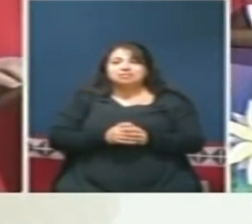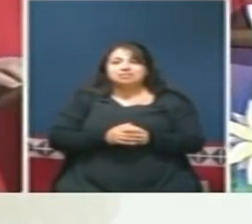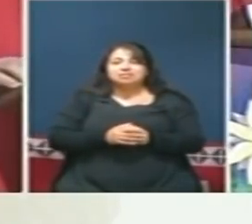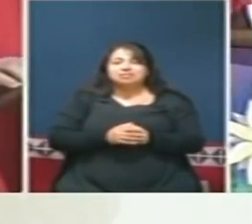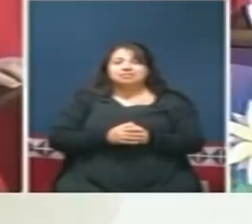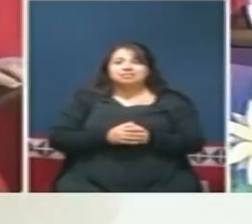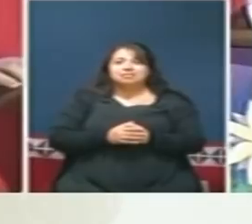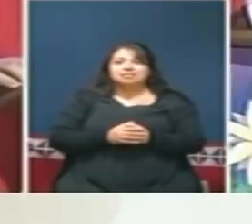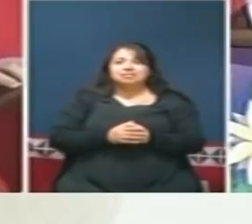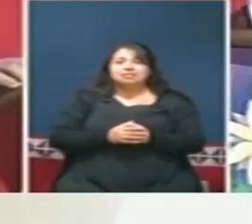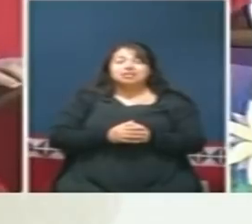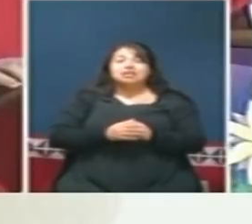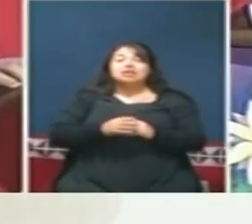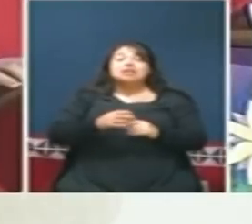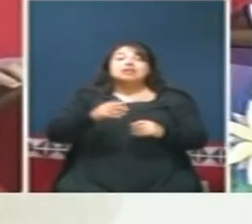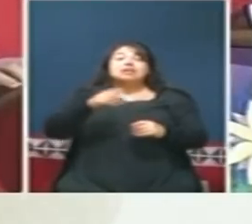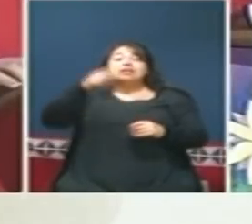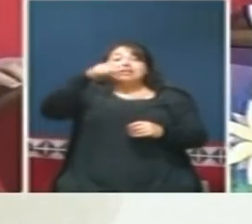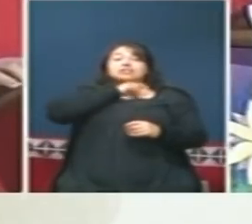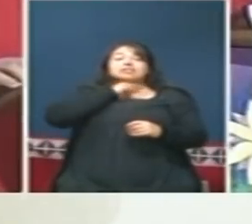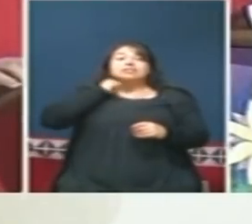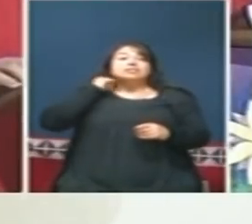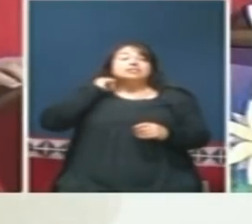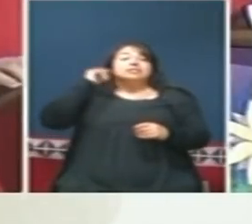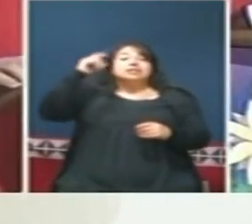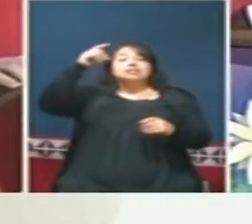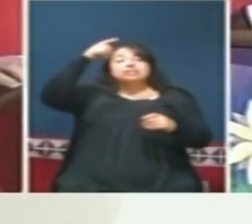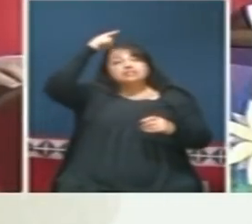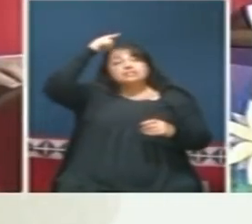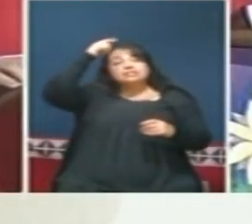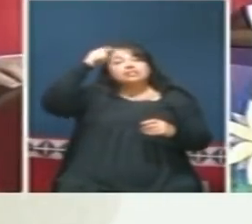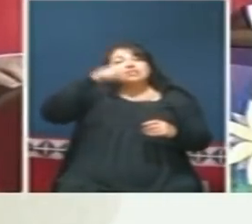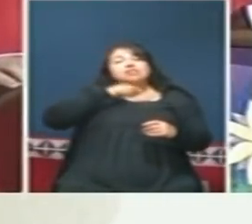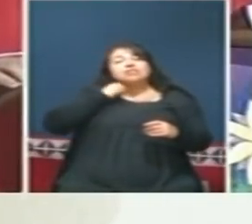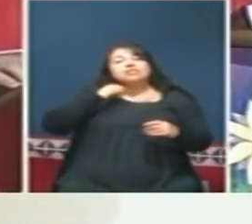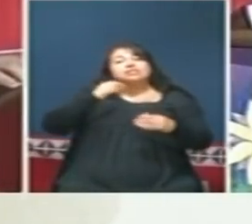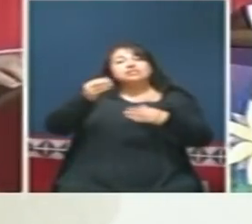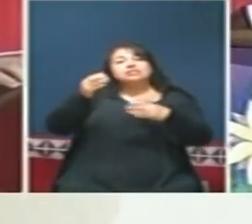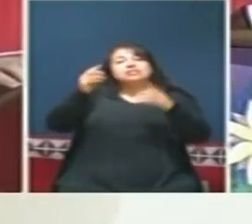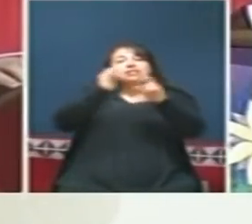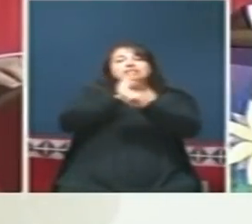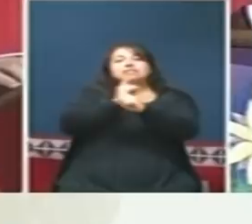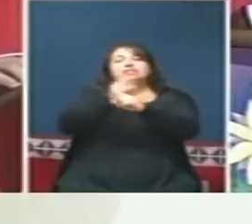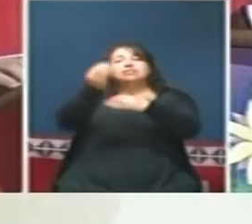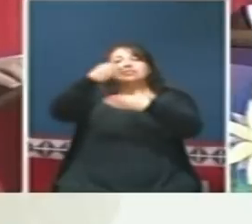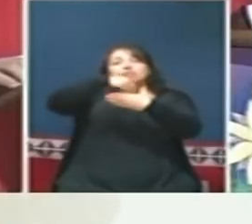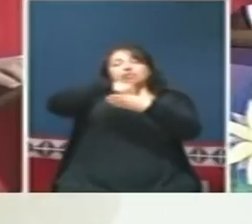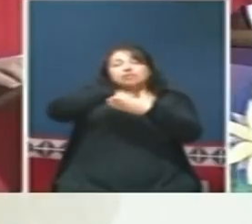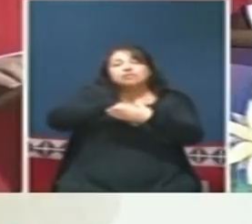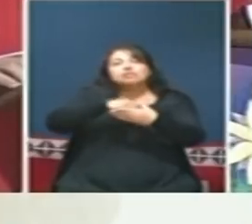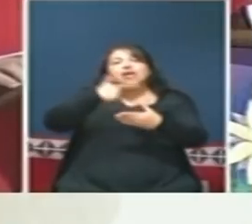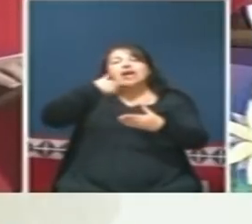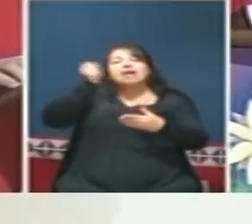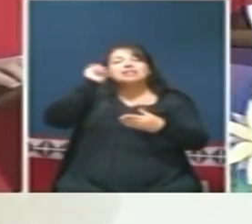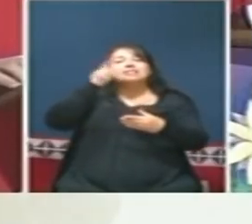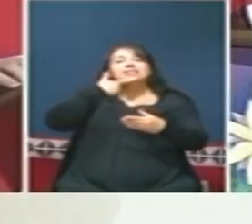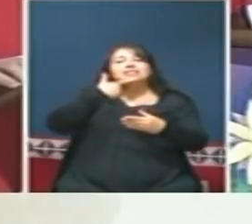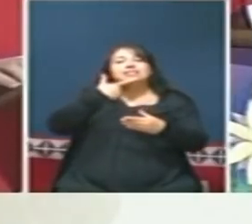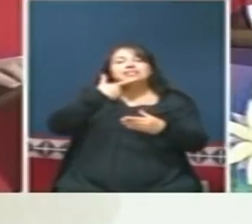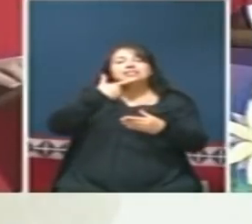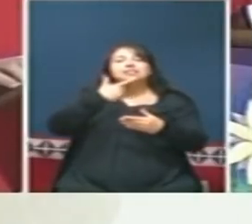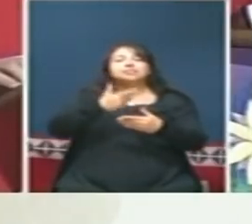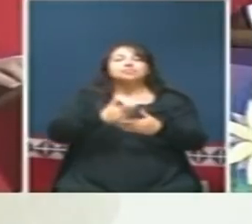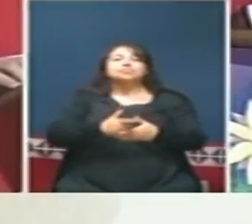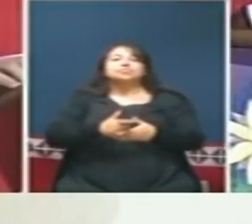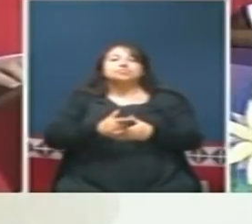San Francisco de Assisi, el fundador della famiglia francescana di cui fa parte, non faceva, fa parte,